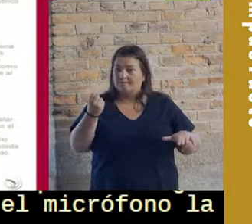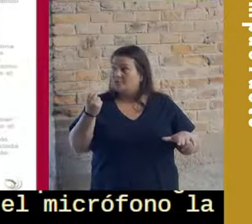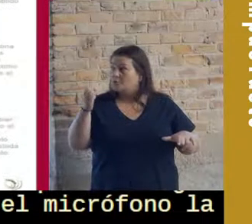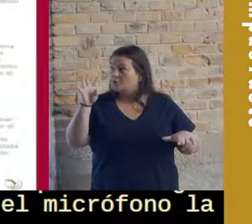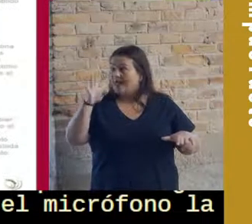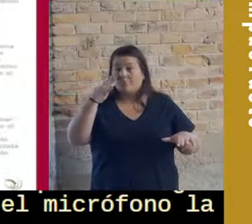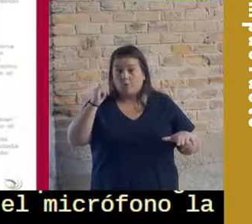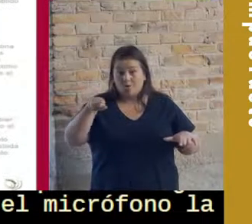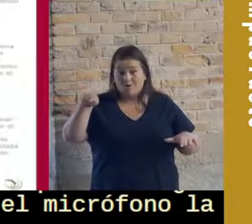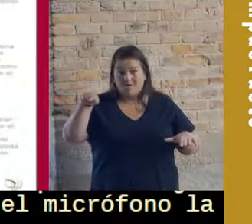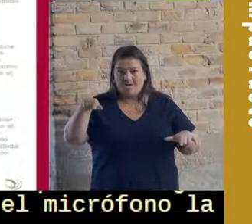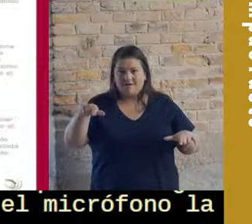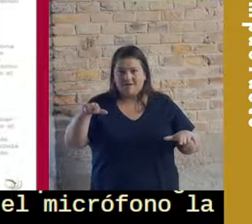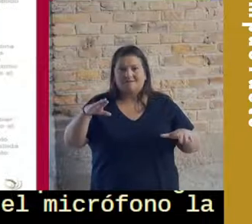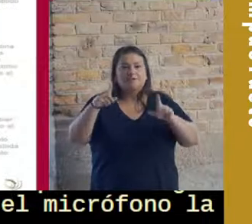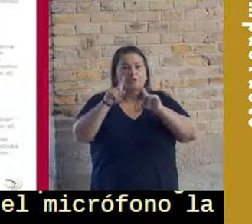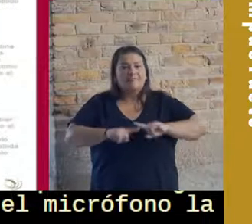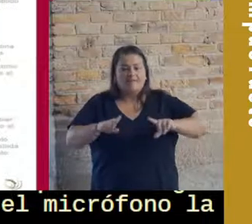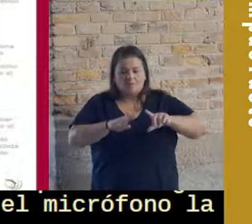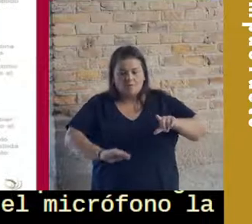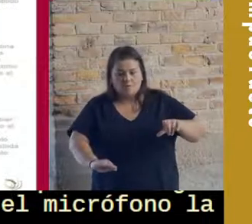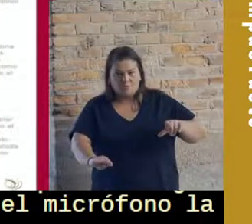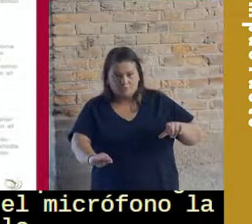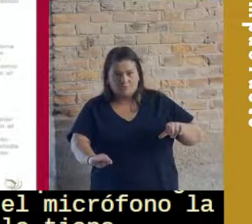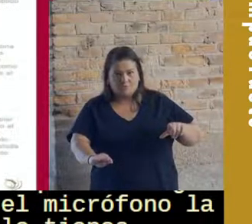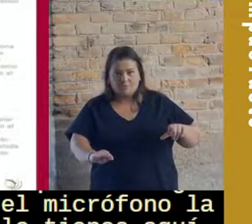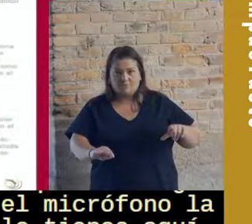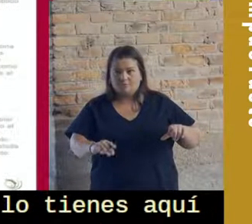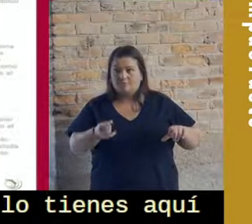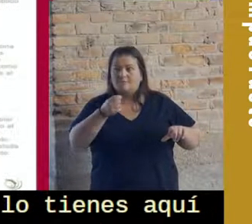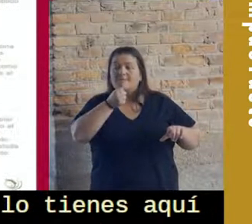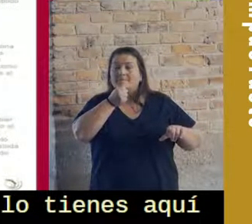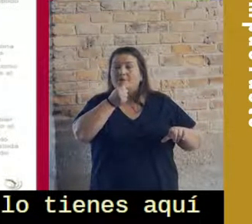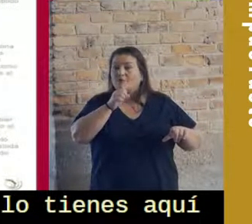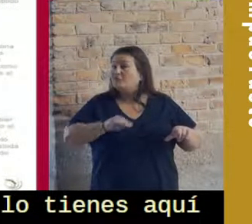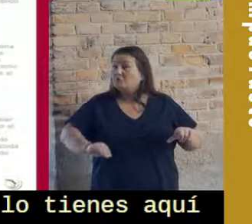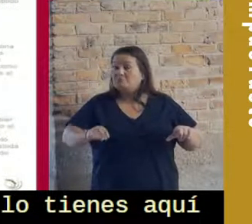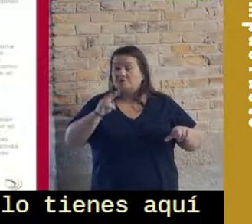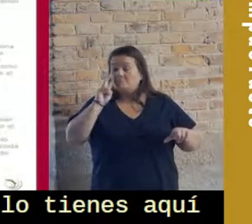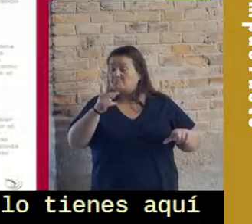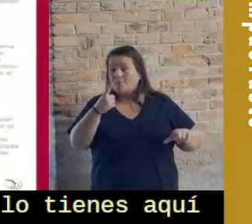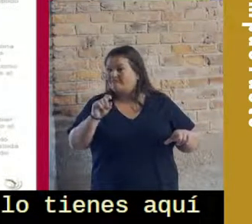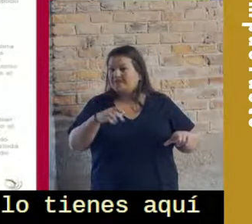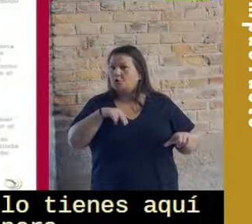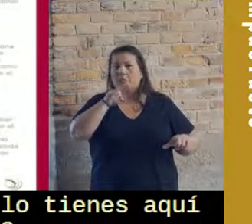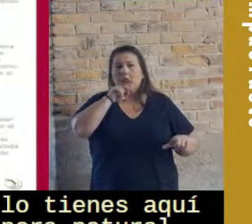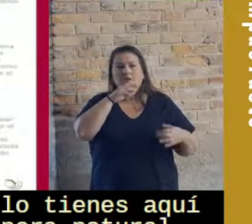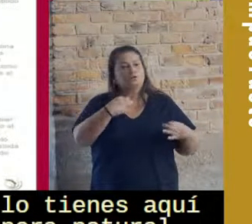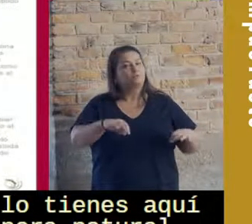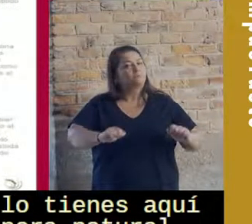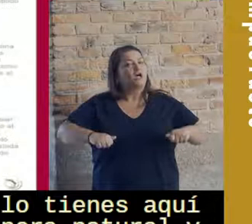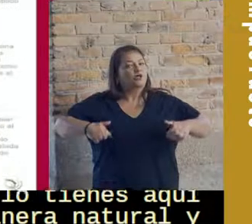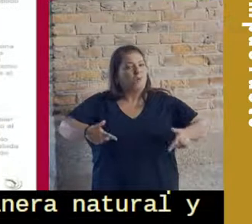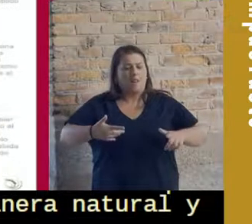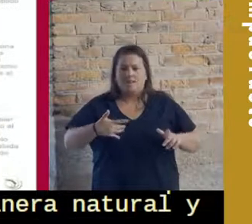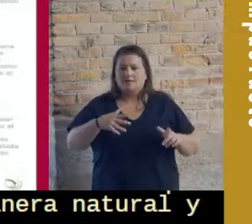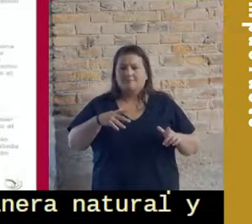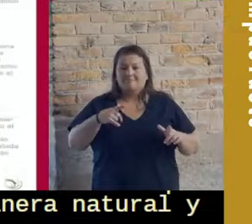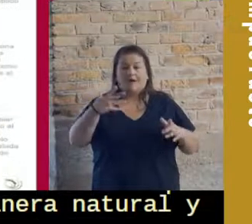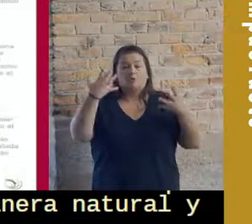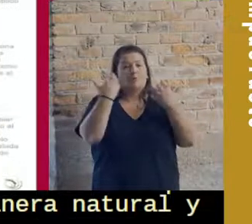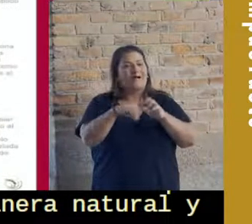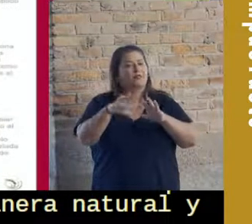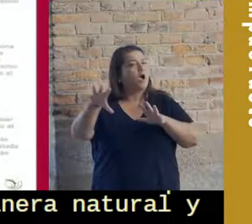azul lo tiene escondido vale lo tiene aquí el micrófono no tiene por qu verse yo hablo de manera natural y eso ya llega de manera